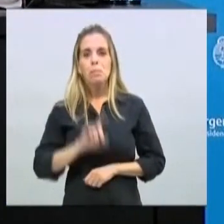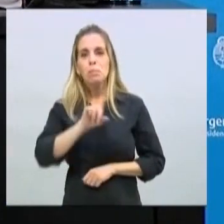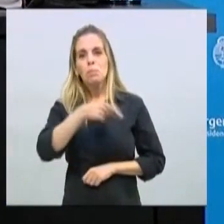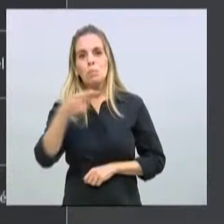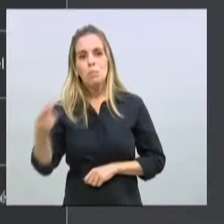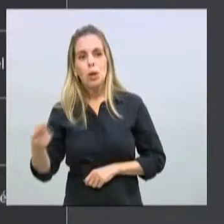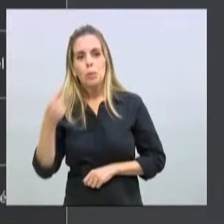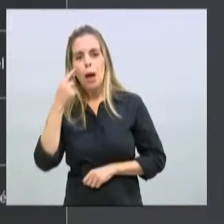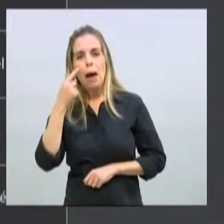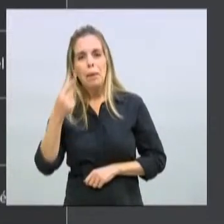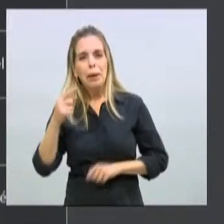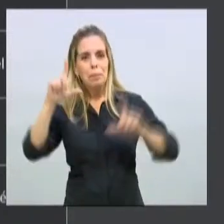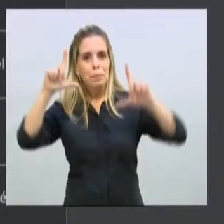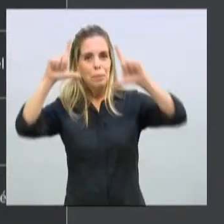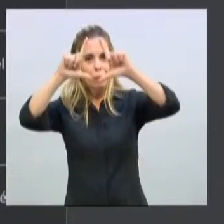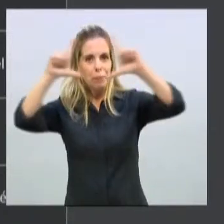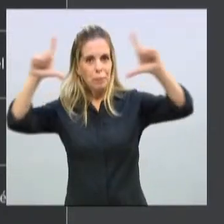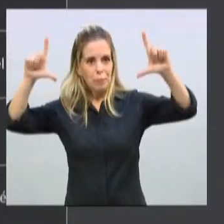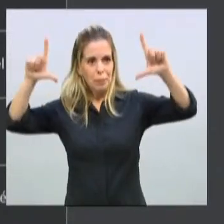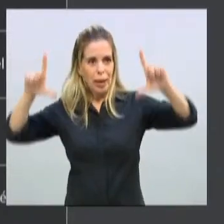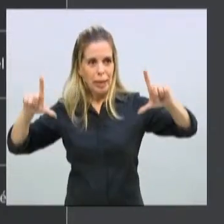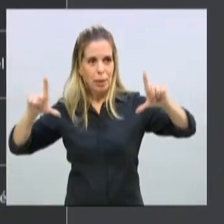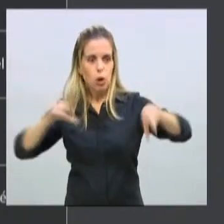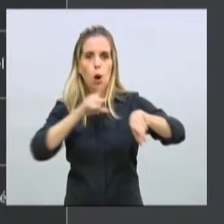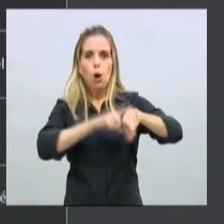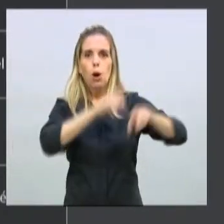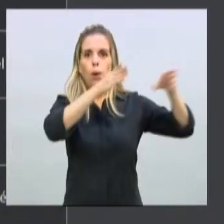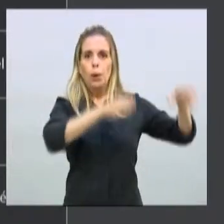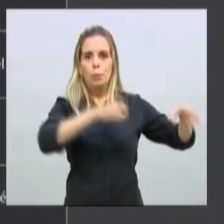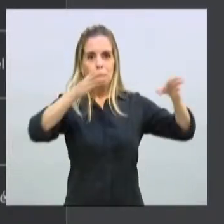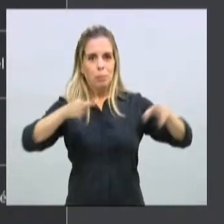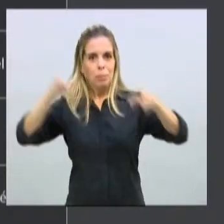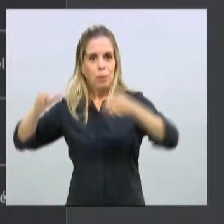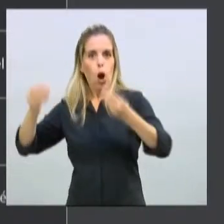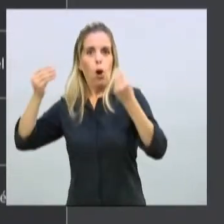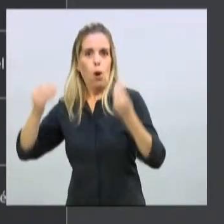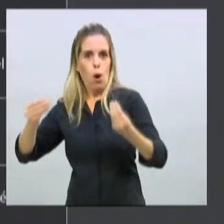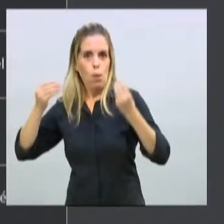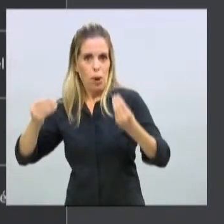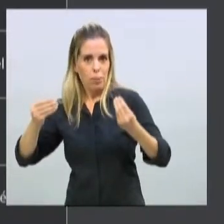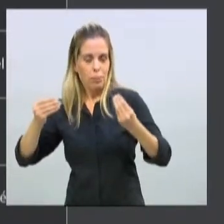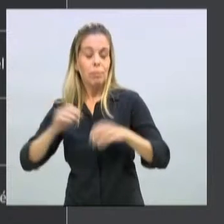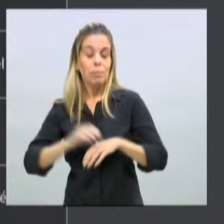cómo estamos en las fases de administración del aislamiento.